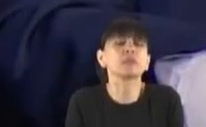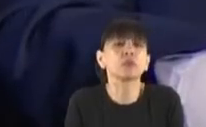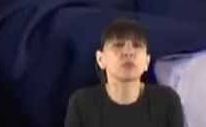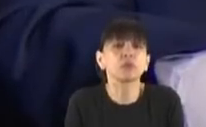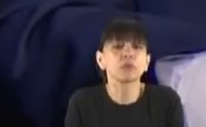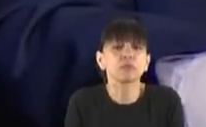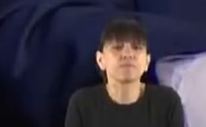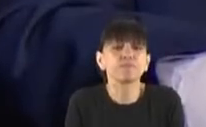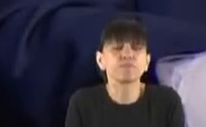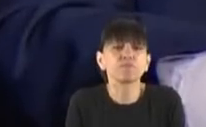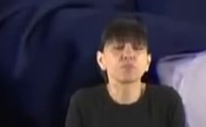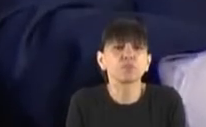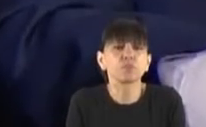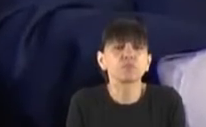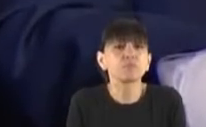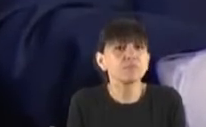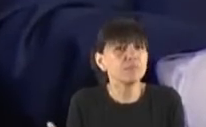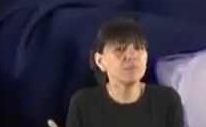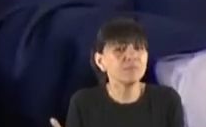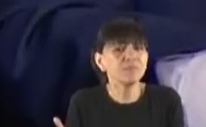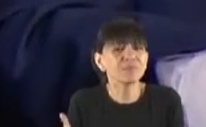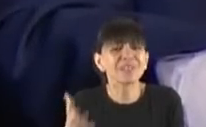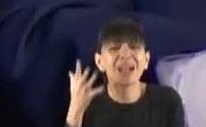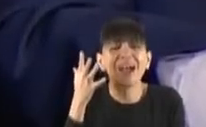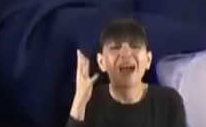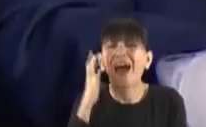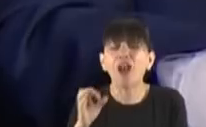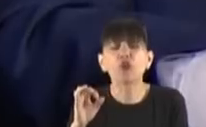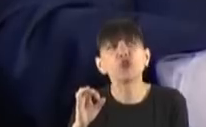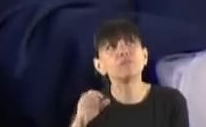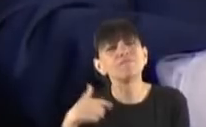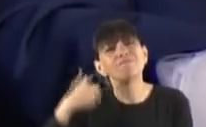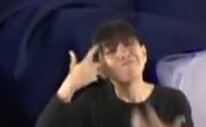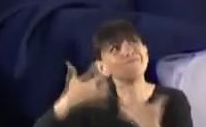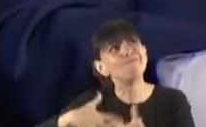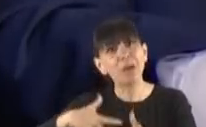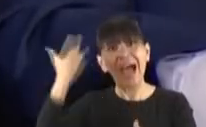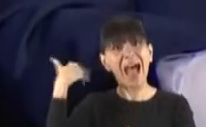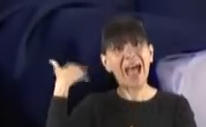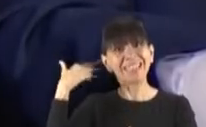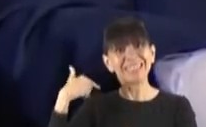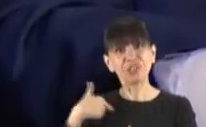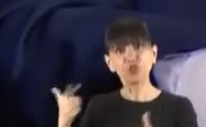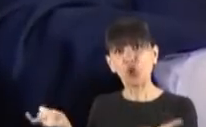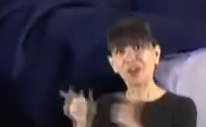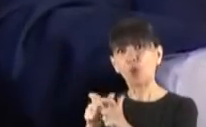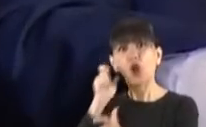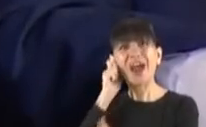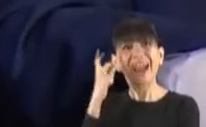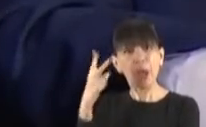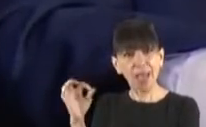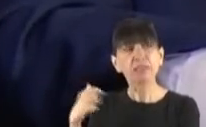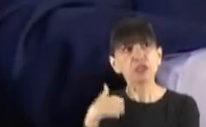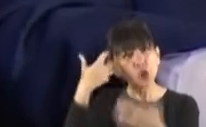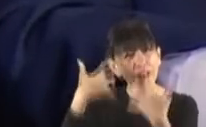llama la atención algo sobre lo que siempre reflexiono. Vengo del G20 y gran parte de mi reflexión tuvo que ver con